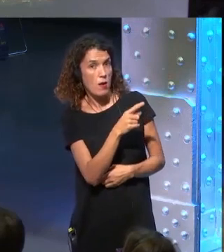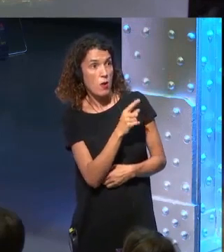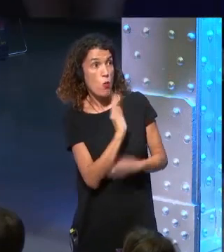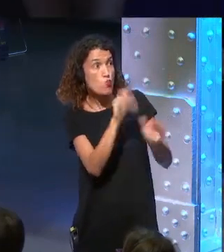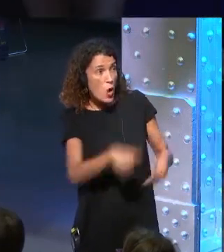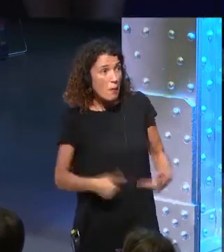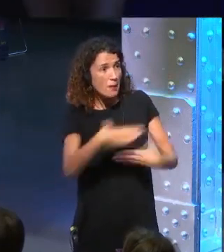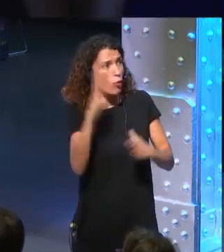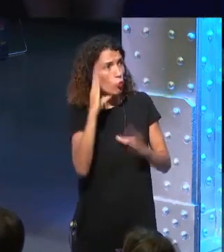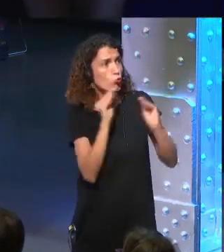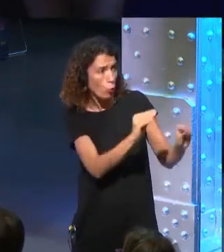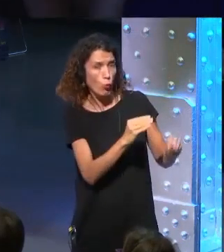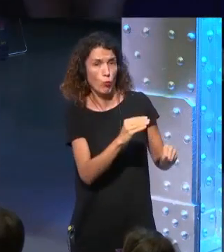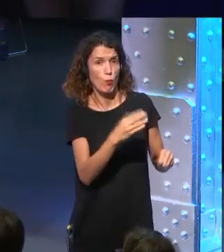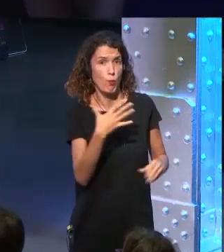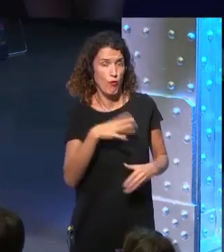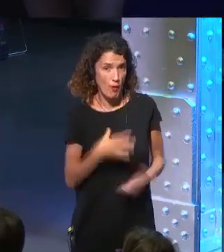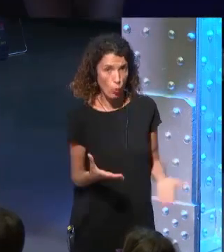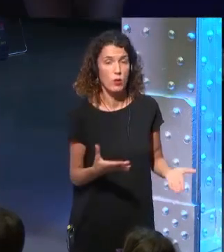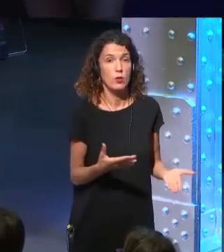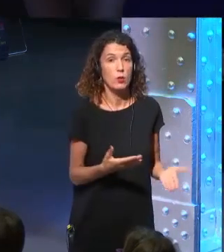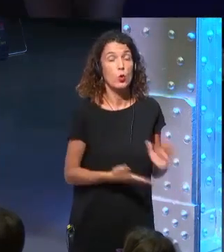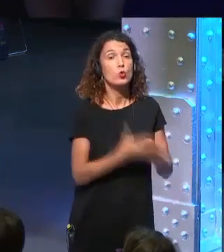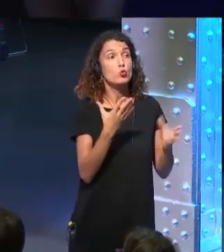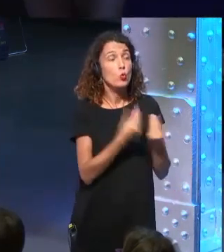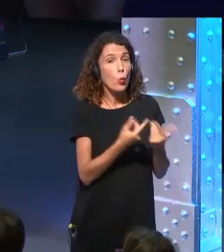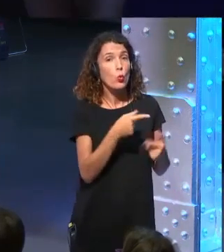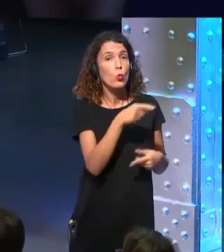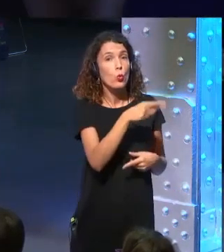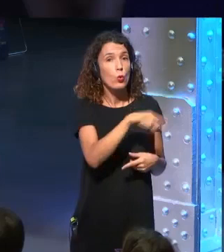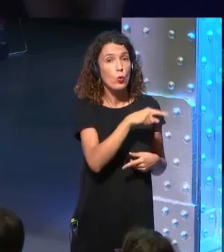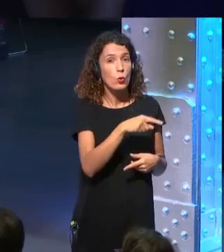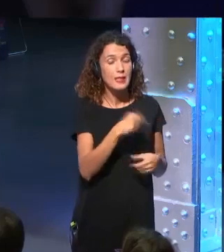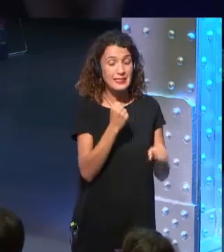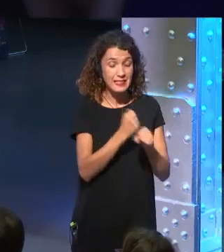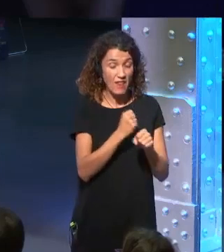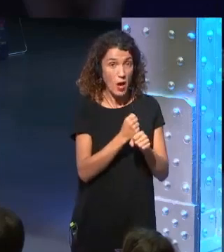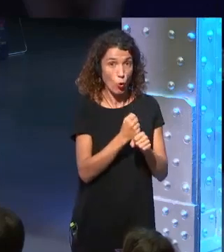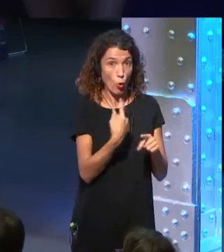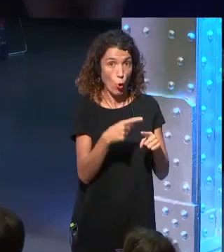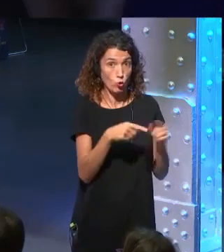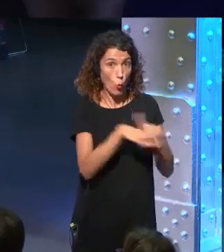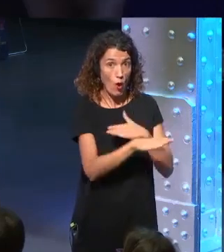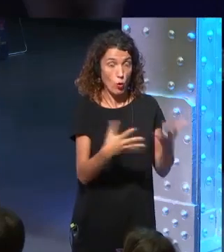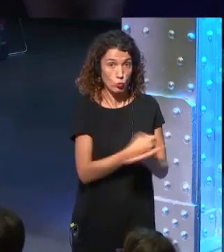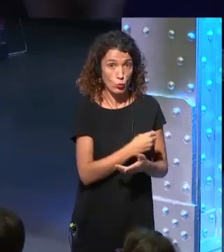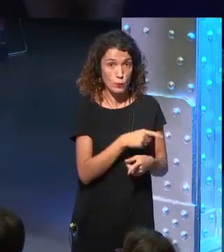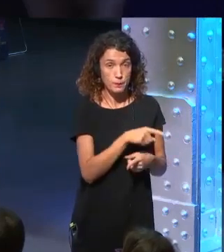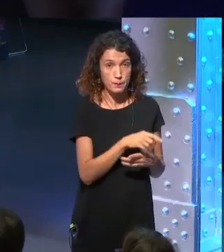tus aposentos y llévate todo tu trabajo,